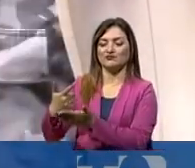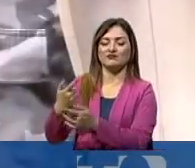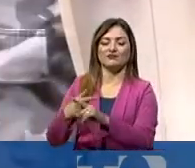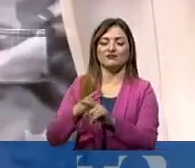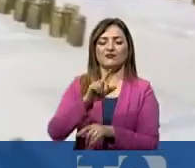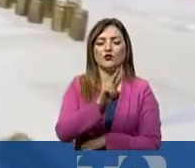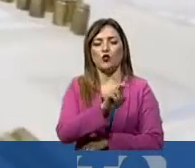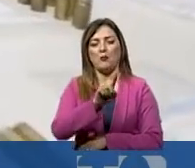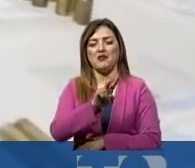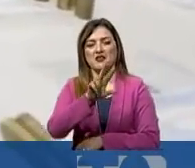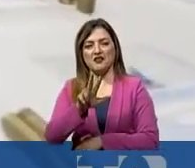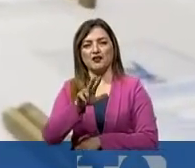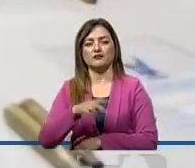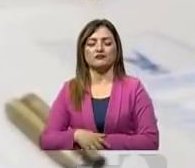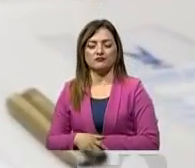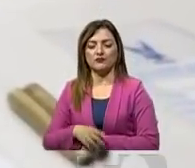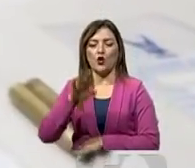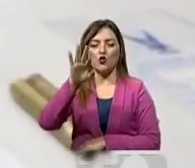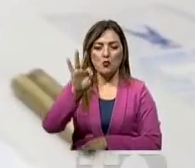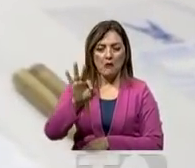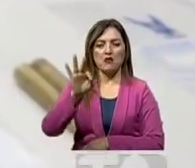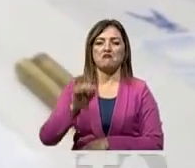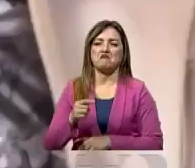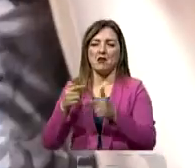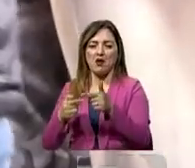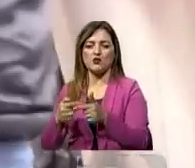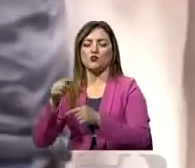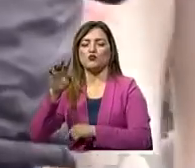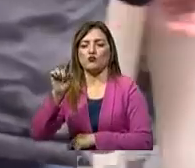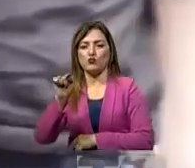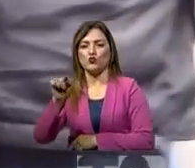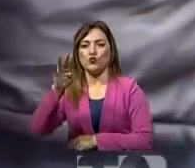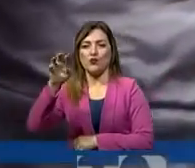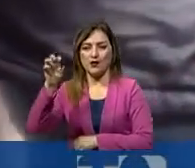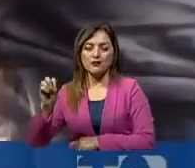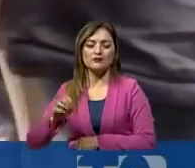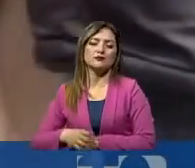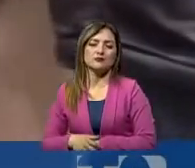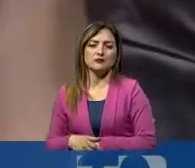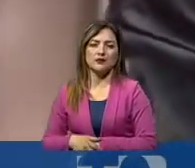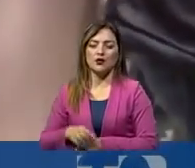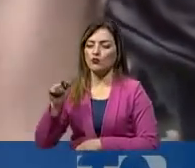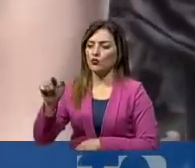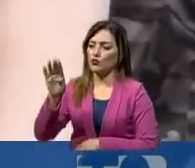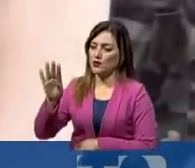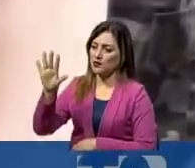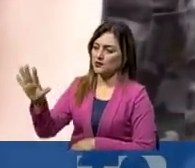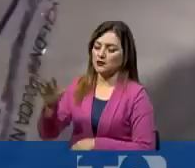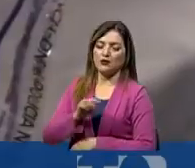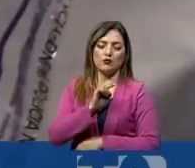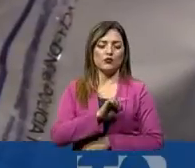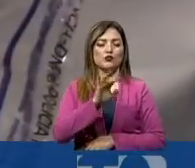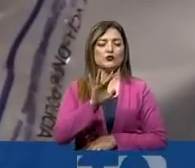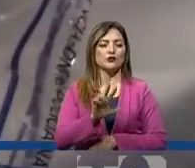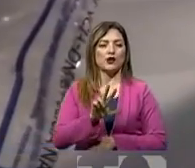calibre 223, calibre 9 milímetros, .40, .45 y